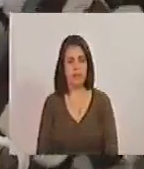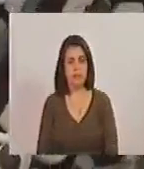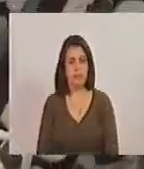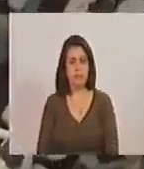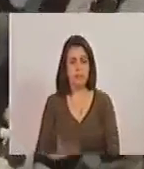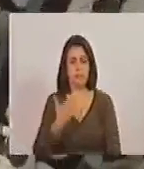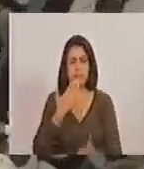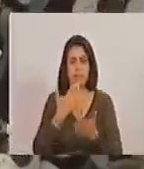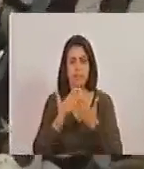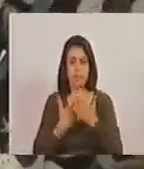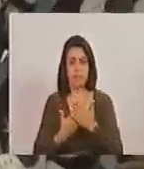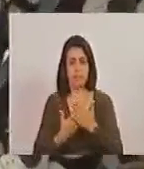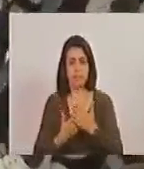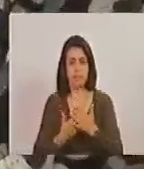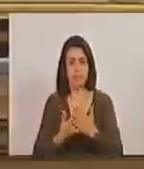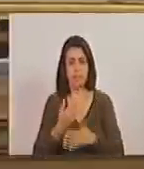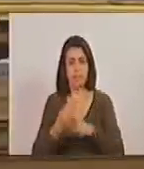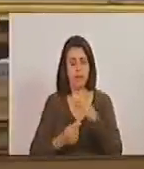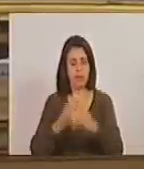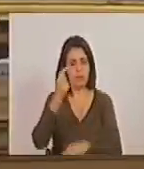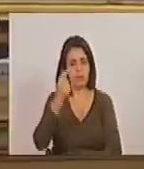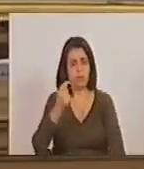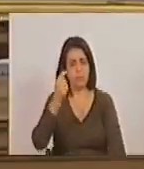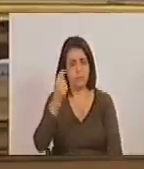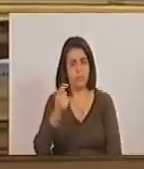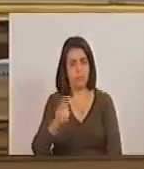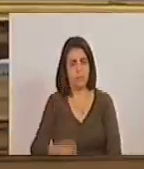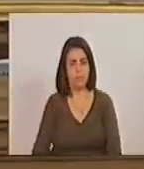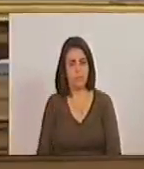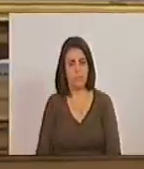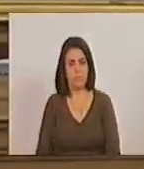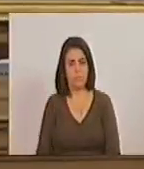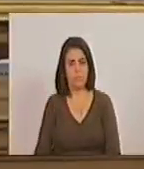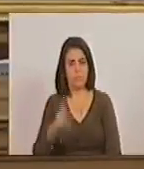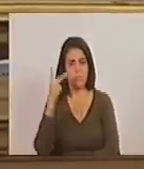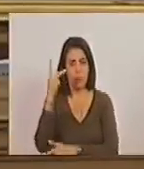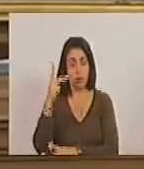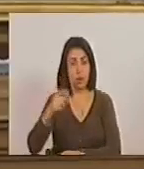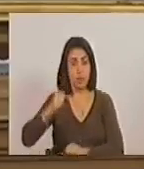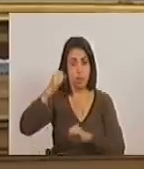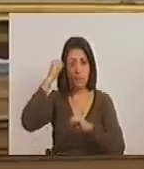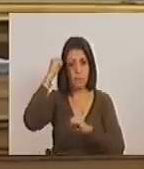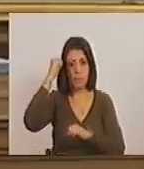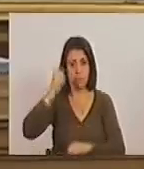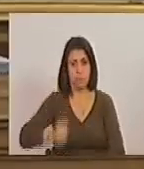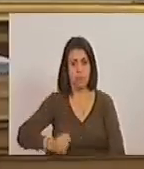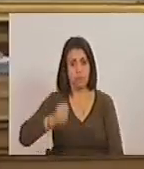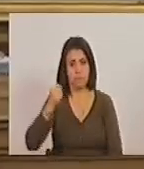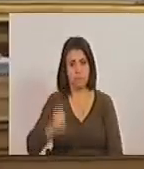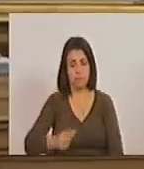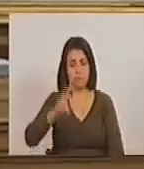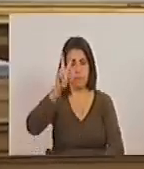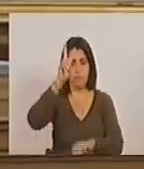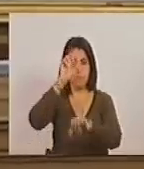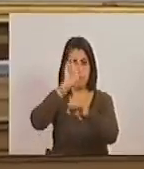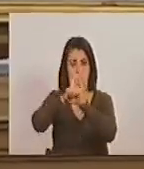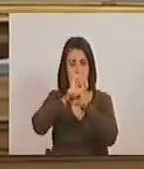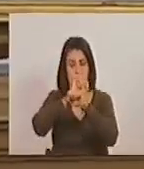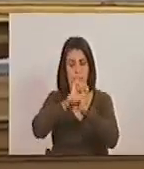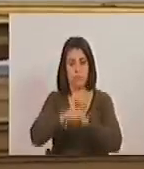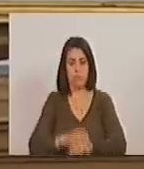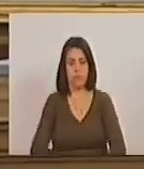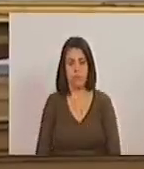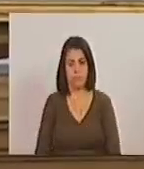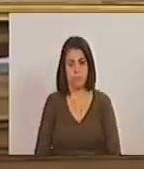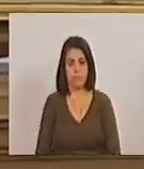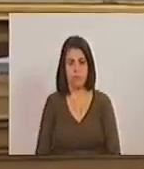Muchísimas gracias, nuestra querida diputada de esa parroquia rebelde, de esa parroquia de lucha, la